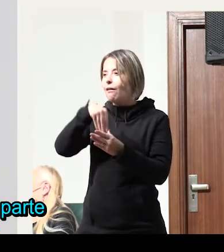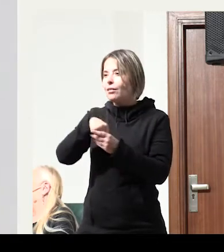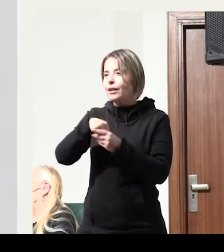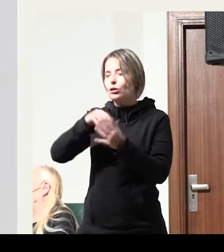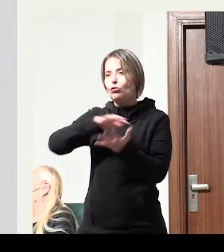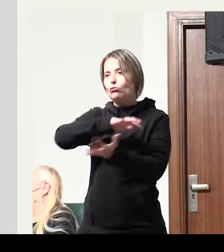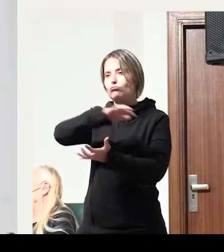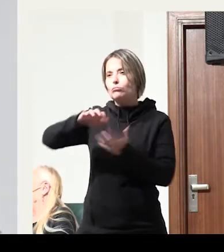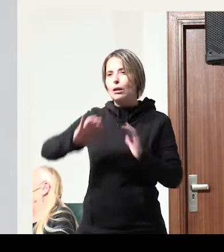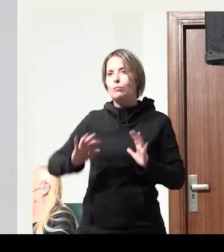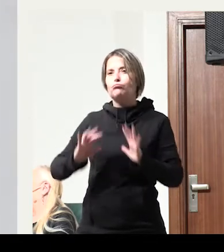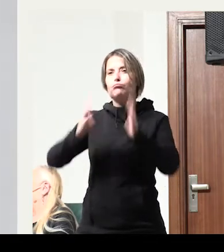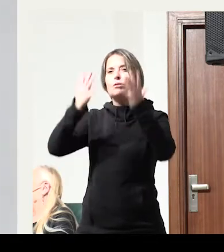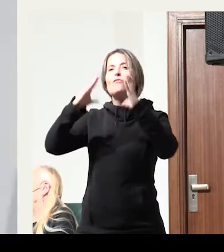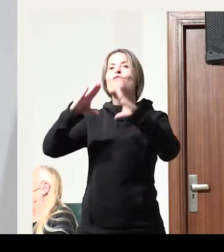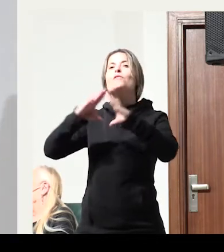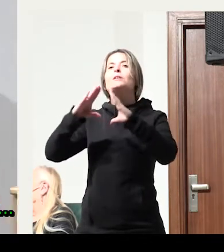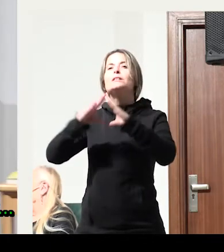feminista?